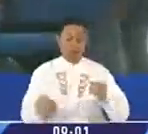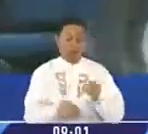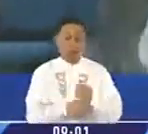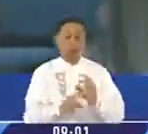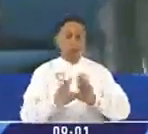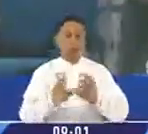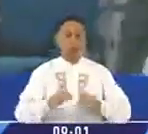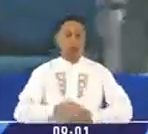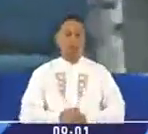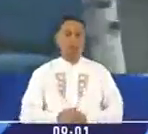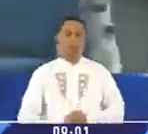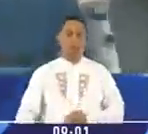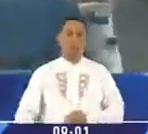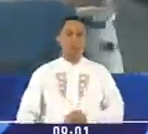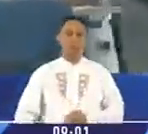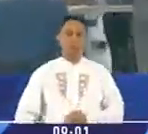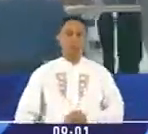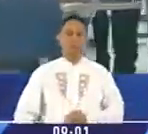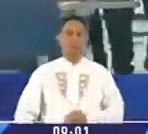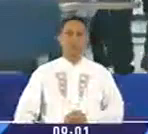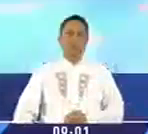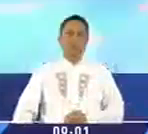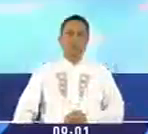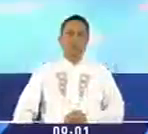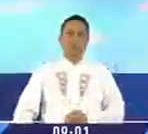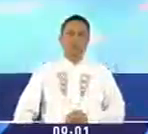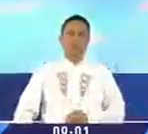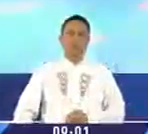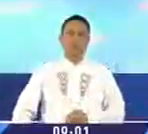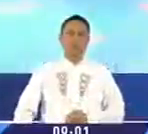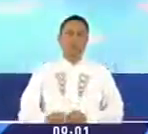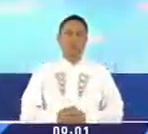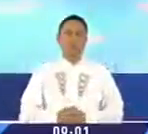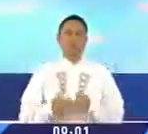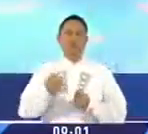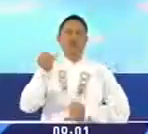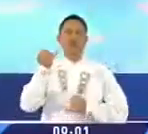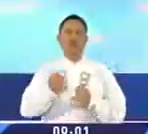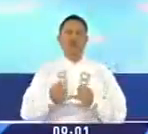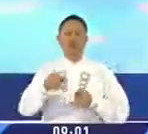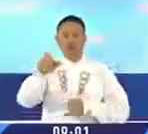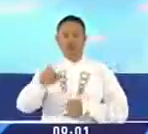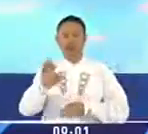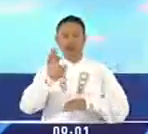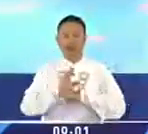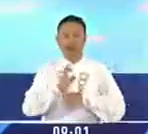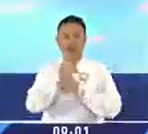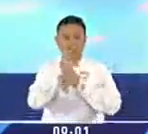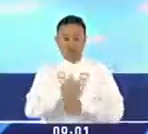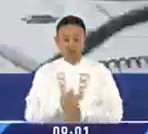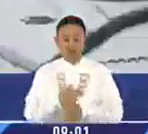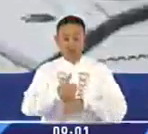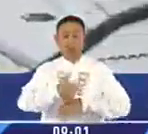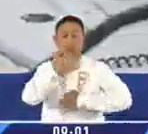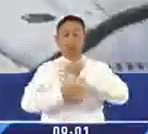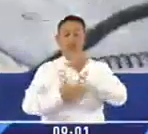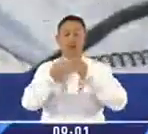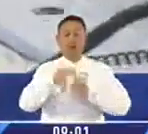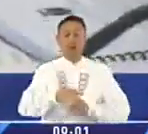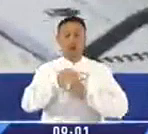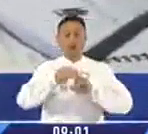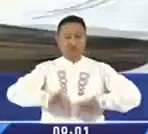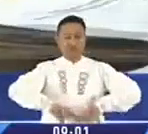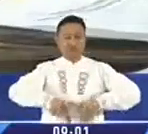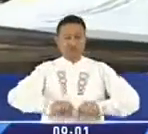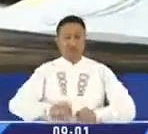supuestos datos en el caso. Sobre este último, que se encuentra bajo la figura de testigo protegido, un juez especializado en corrupción